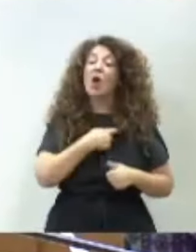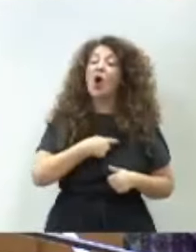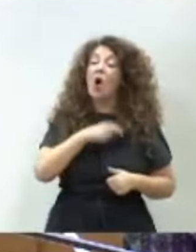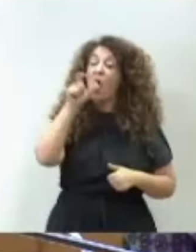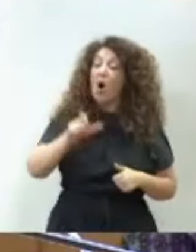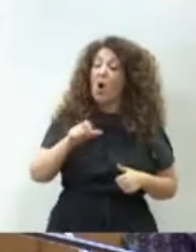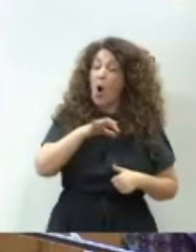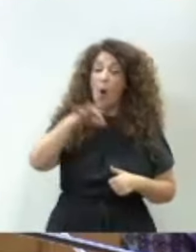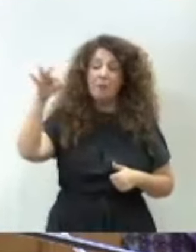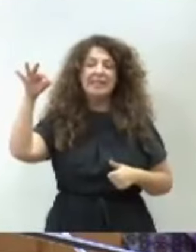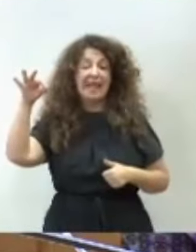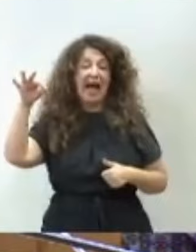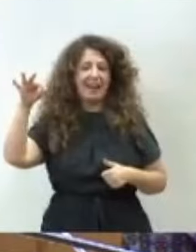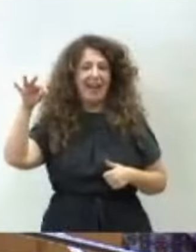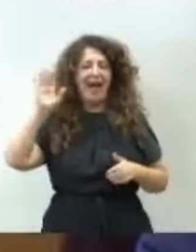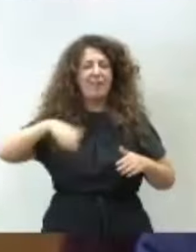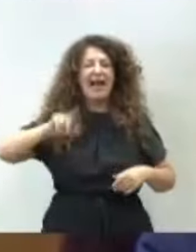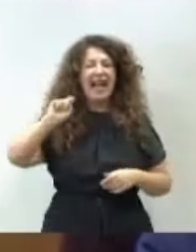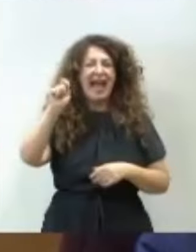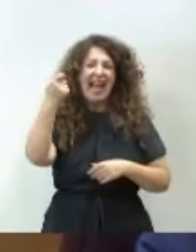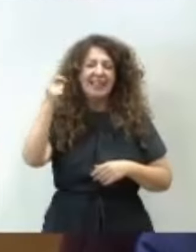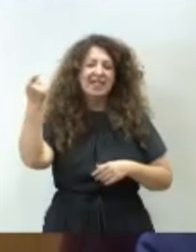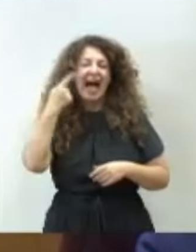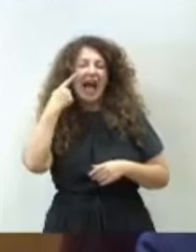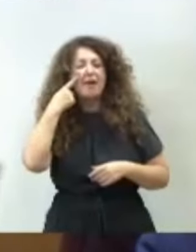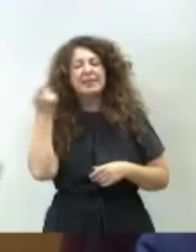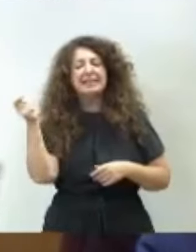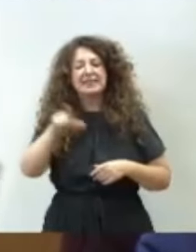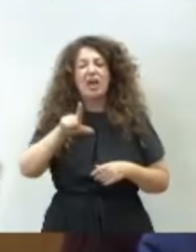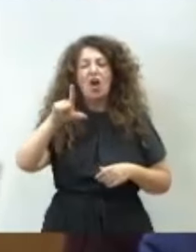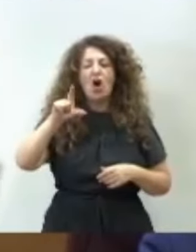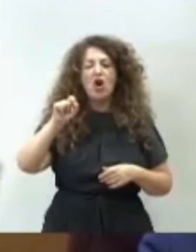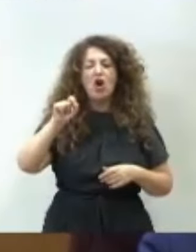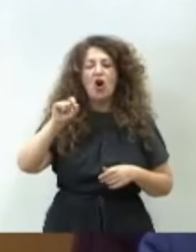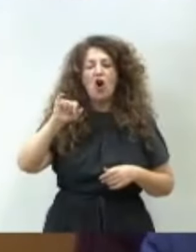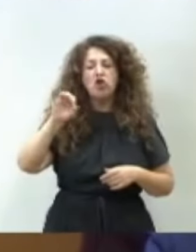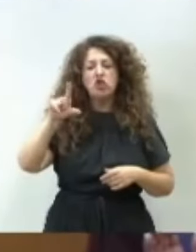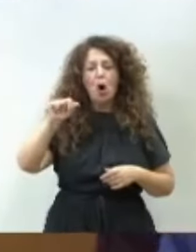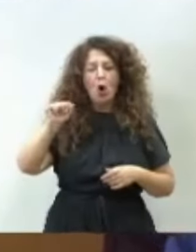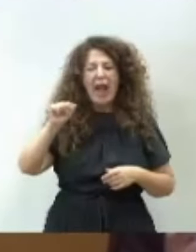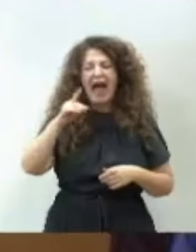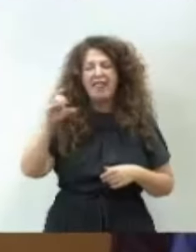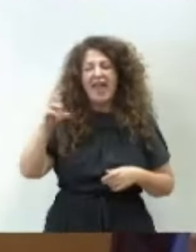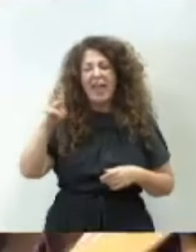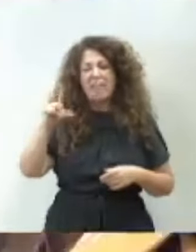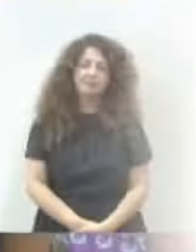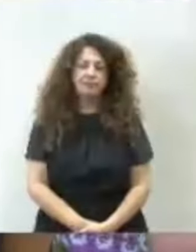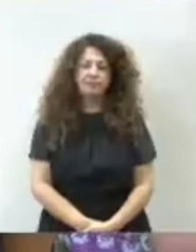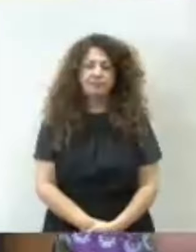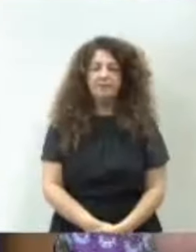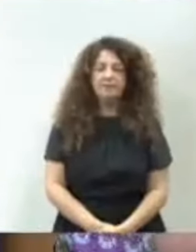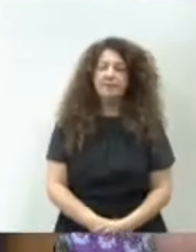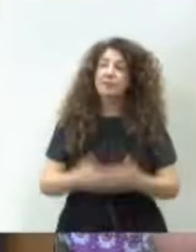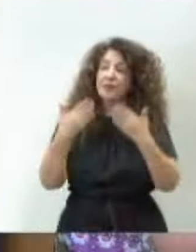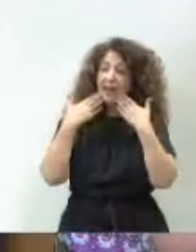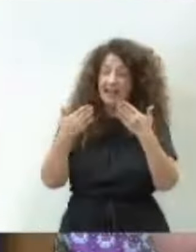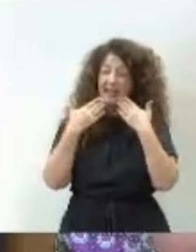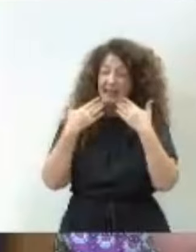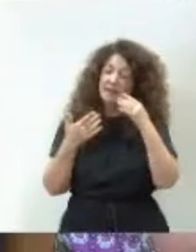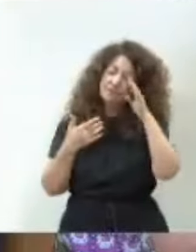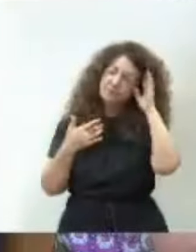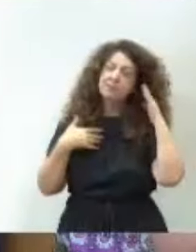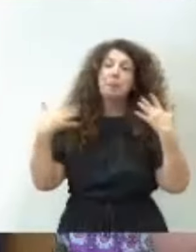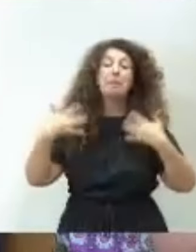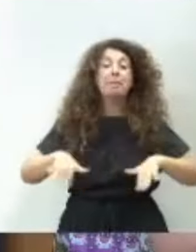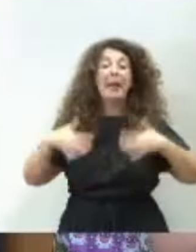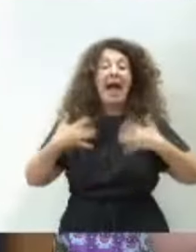muchos éxitos en el futuro. Parézcase usted a Loyola de Palacio, que fue la primera vicepresidenta de la Comisión Europea. Muchas gracias. Gracias, presidente. Me alegro